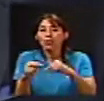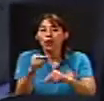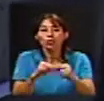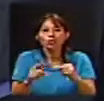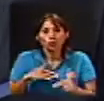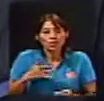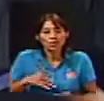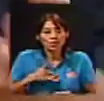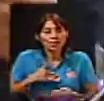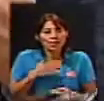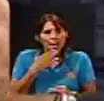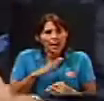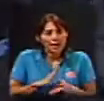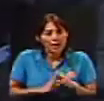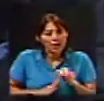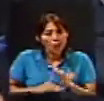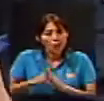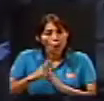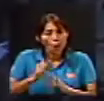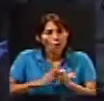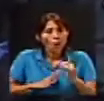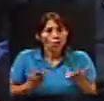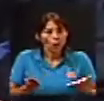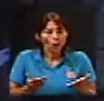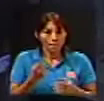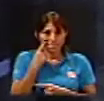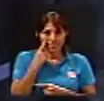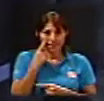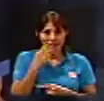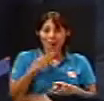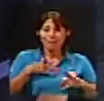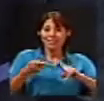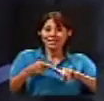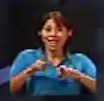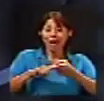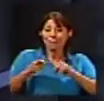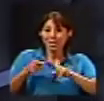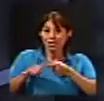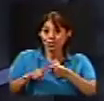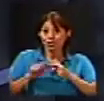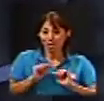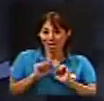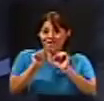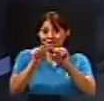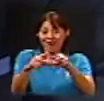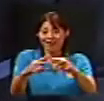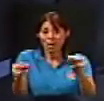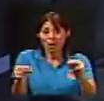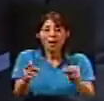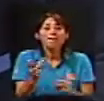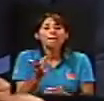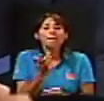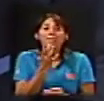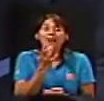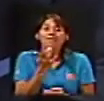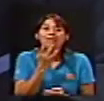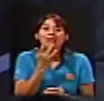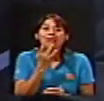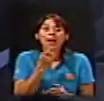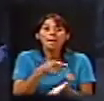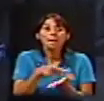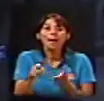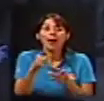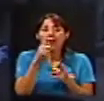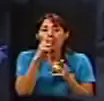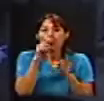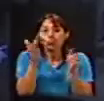Vea, mis amigos van a Managua, prefieren ir en buseta que llevar el carro. Porque ha sido tanta la histeria